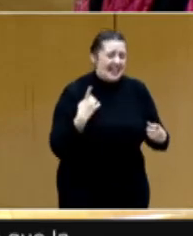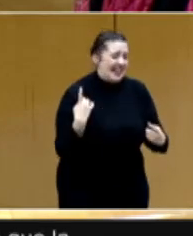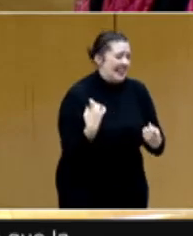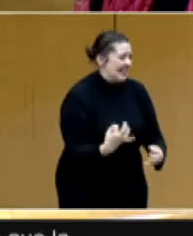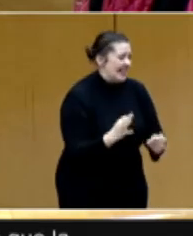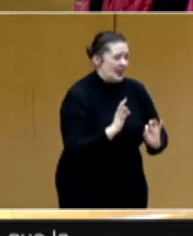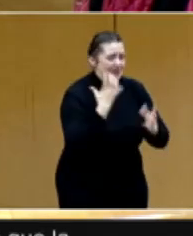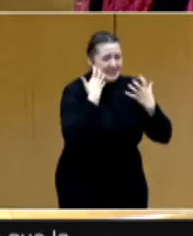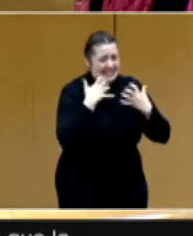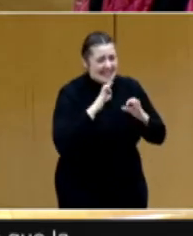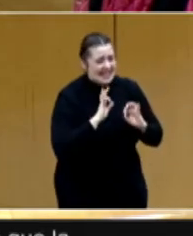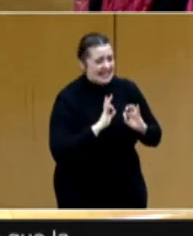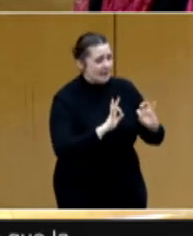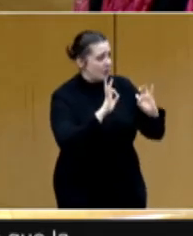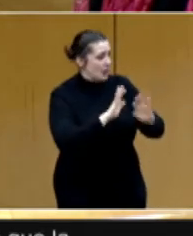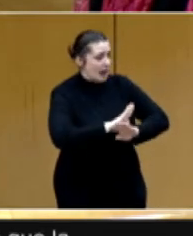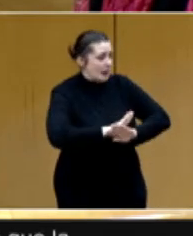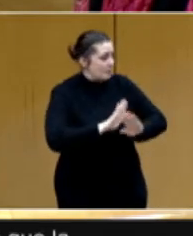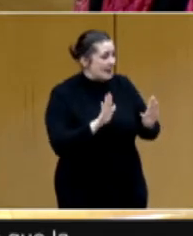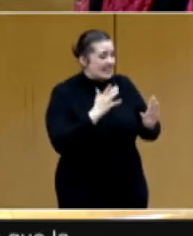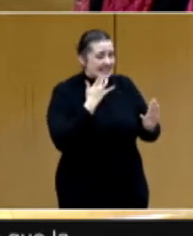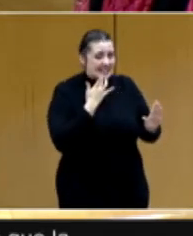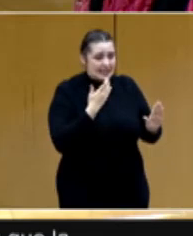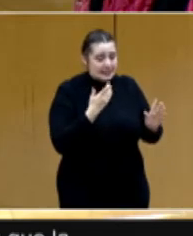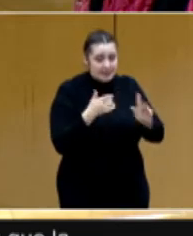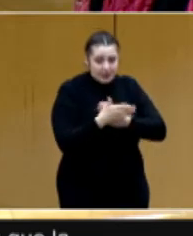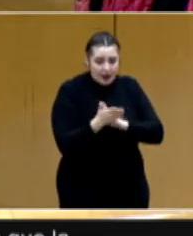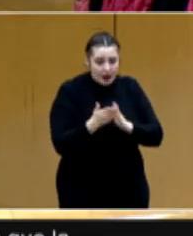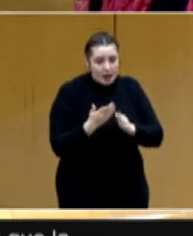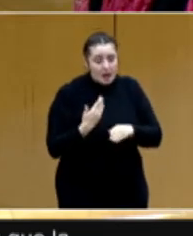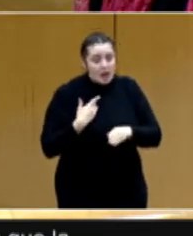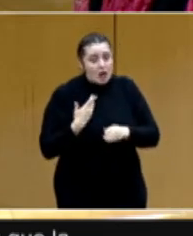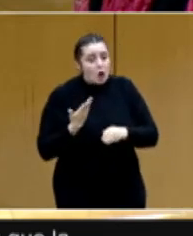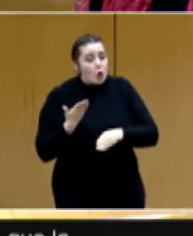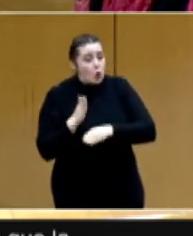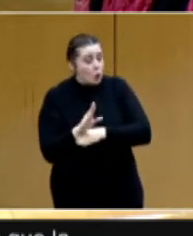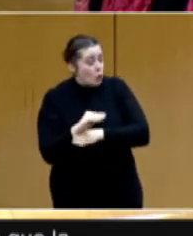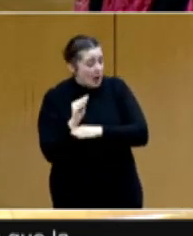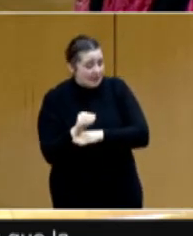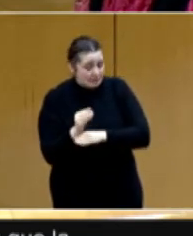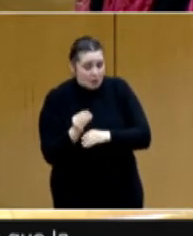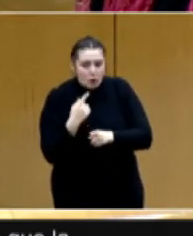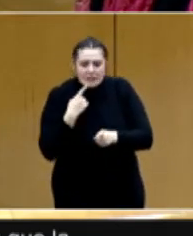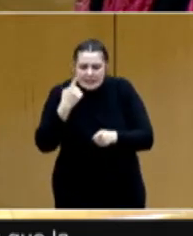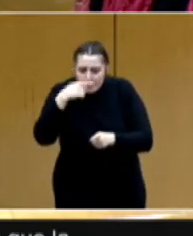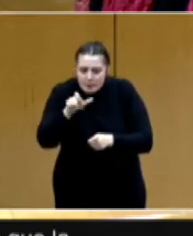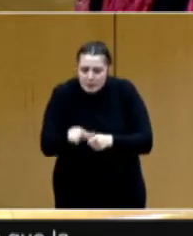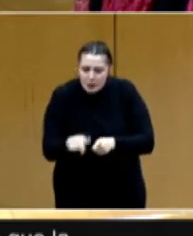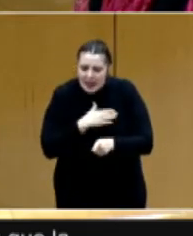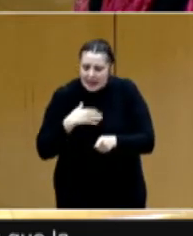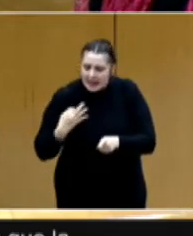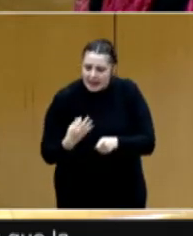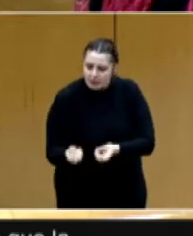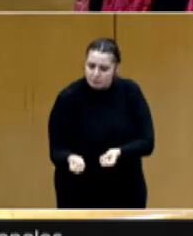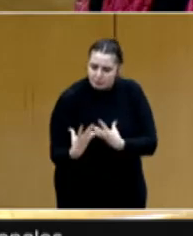excepcionales absolutamente cuando sea imposible saber cuál es la voluntad de la persona